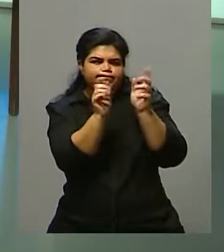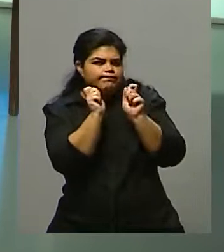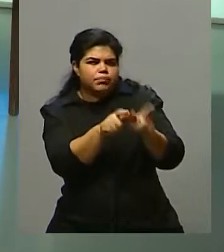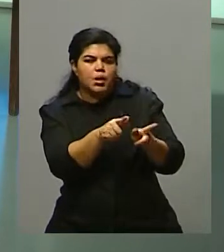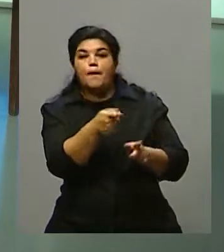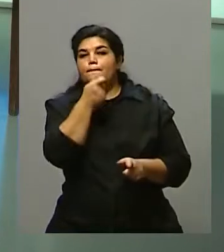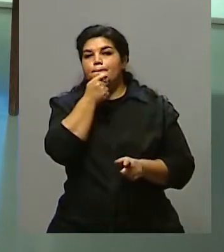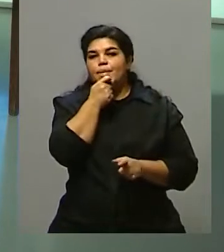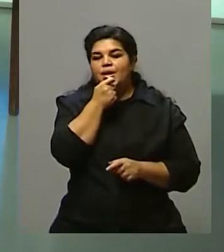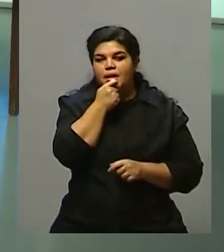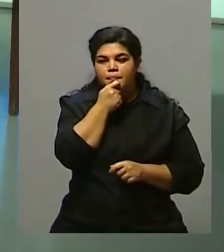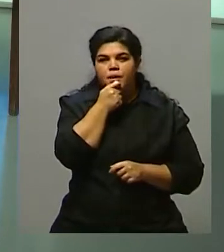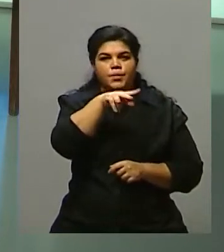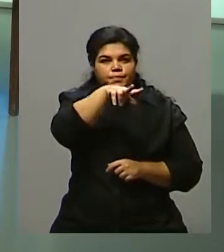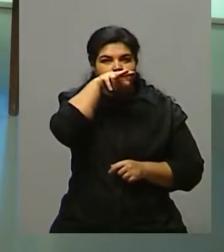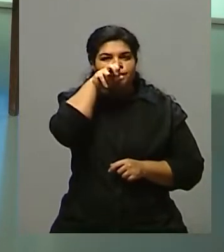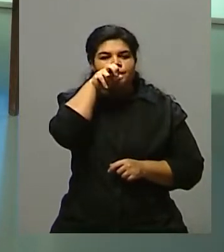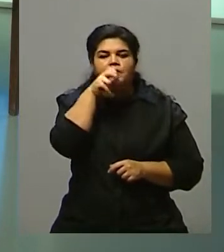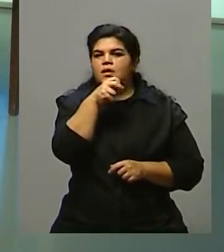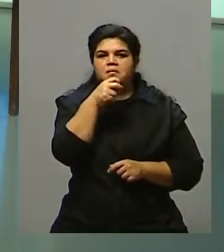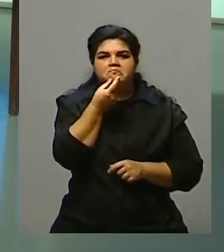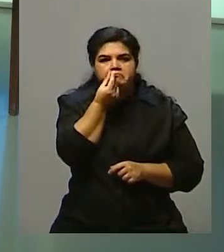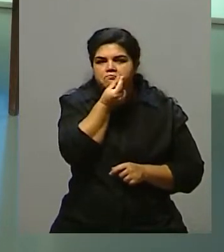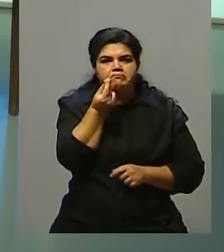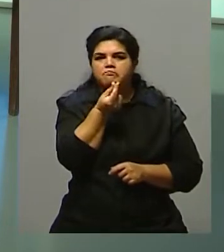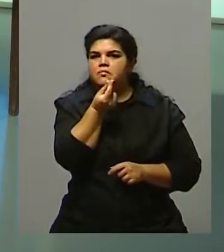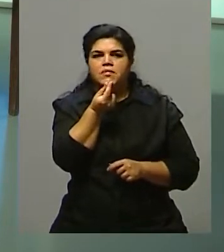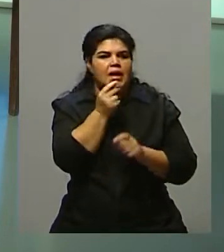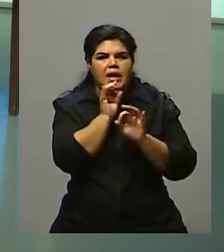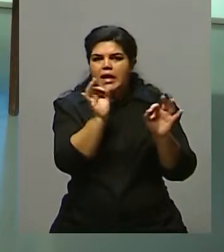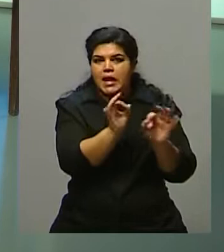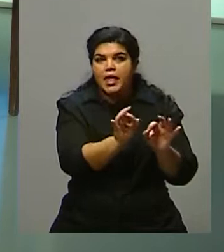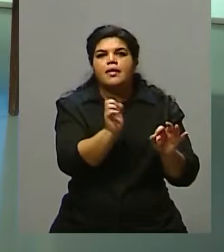olfato, por ejemplo. Hablábamos de la anosmia y la geusia como síntomas característicos. Pasa es que